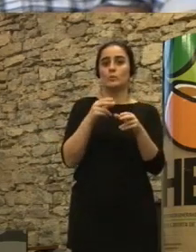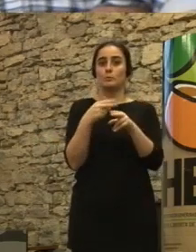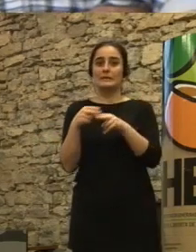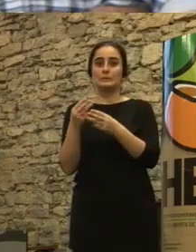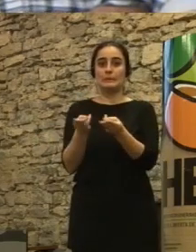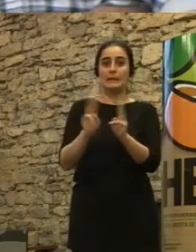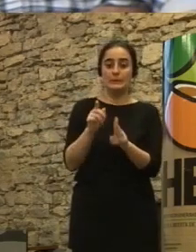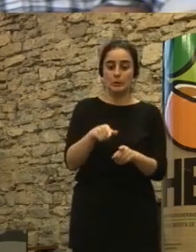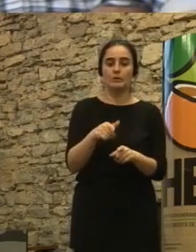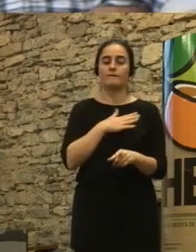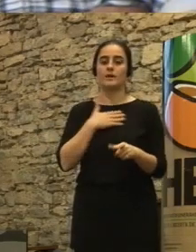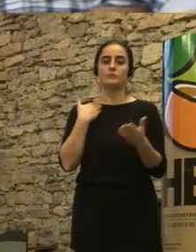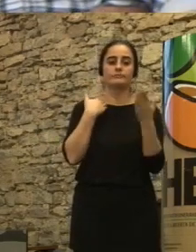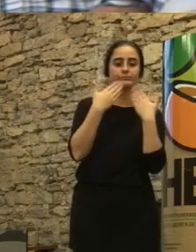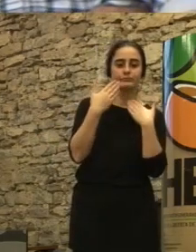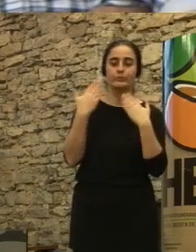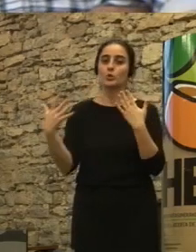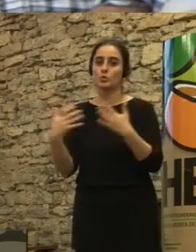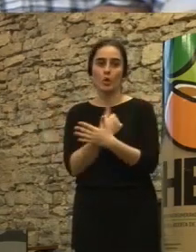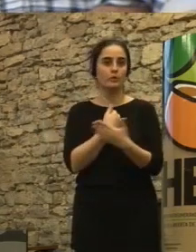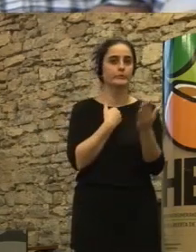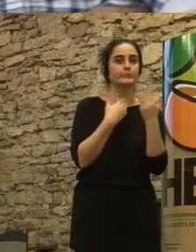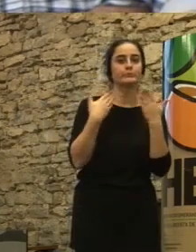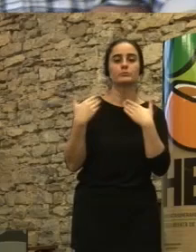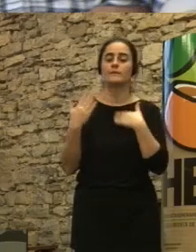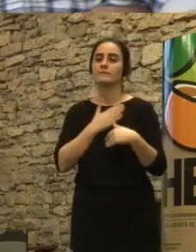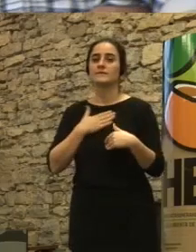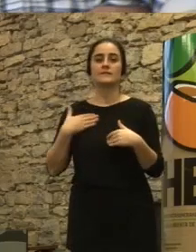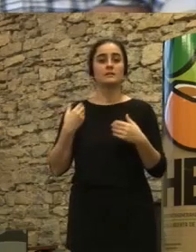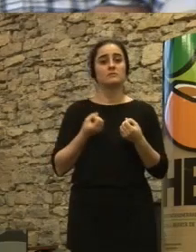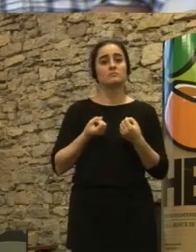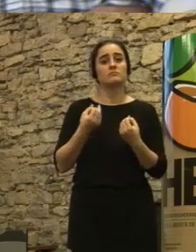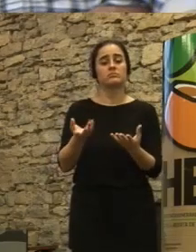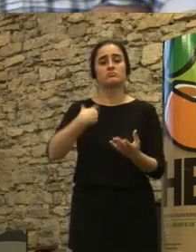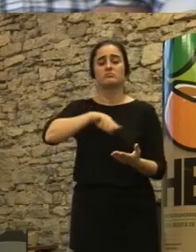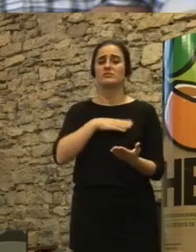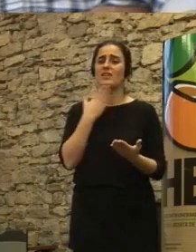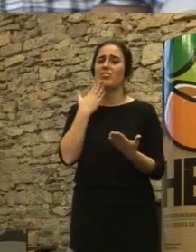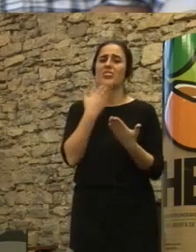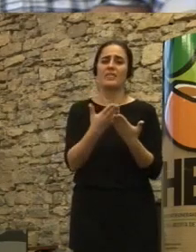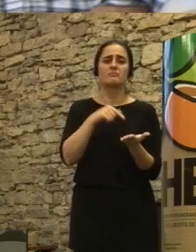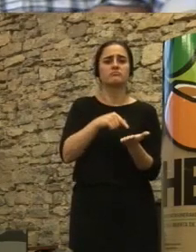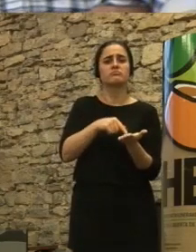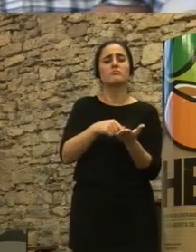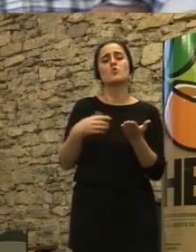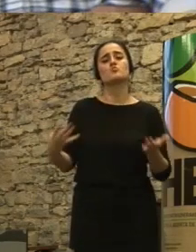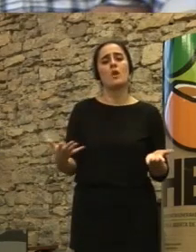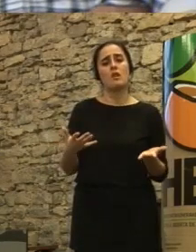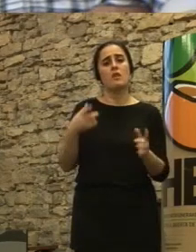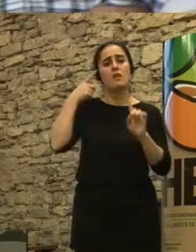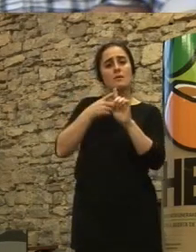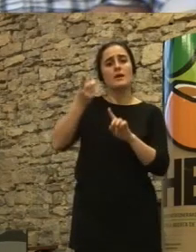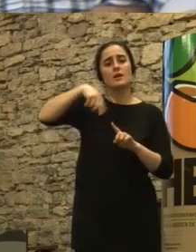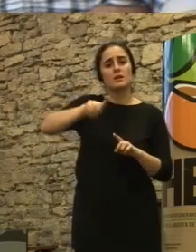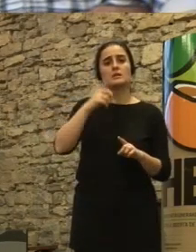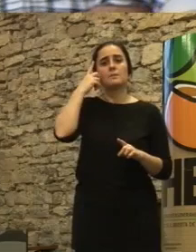Parlamento, queremos hablar con todos ellos y queremos transmitirles cuáles son nuestras demandas para que se tenga en cuenta